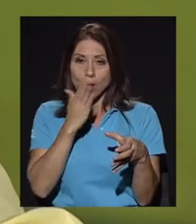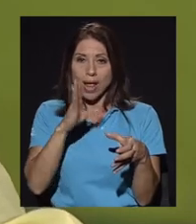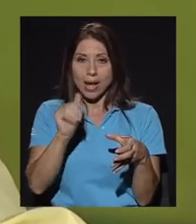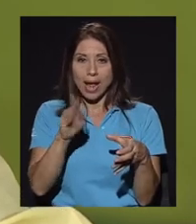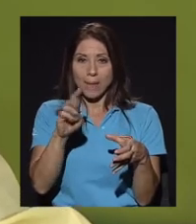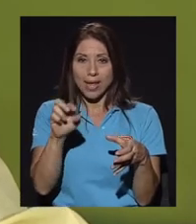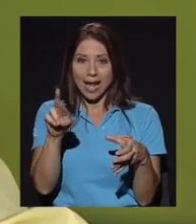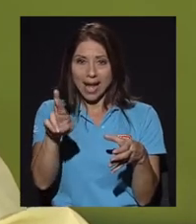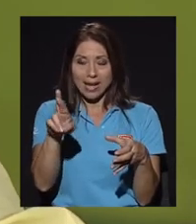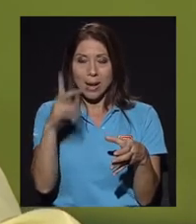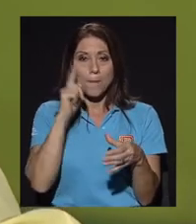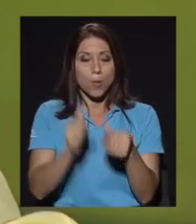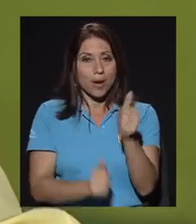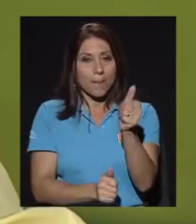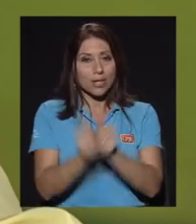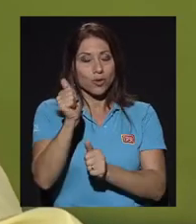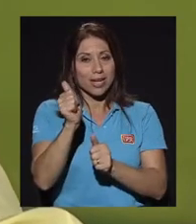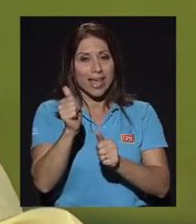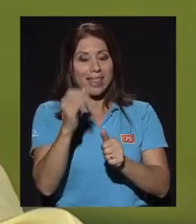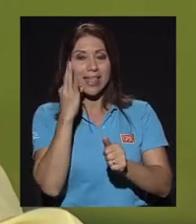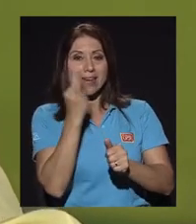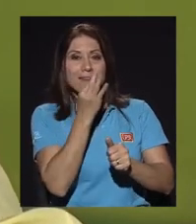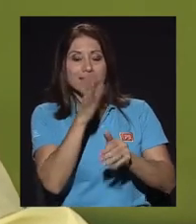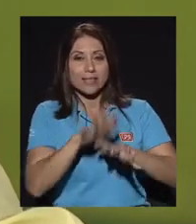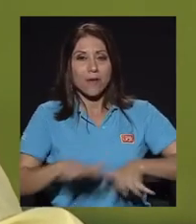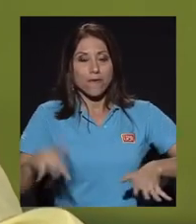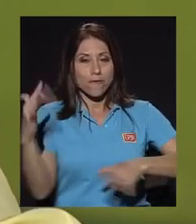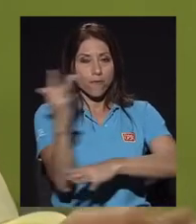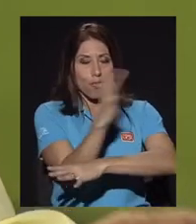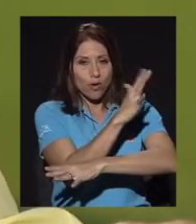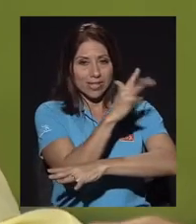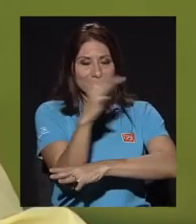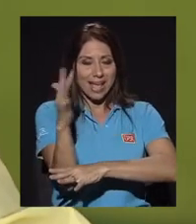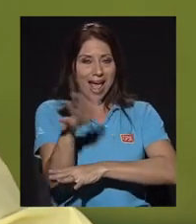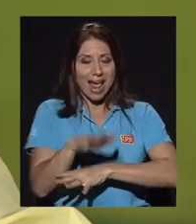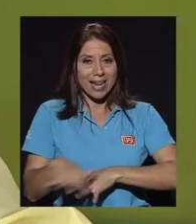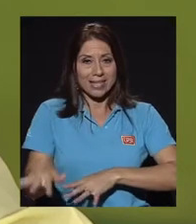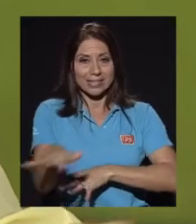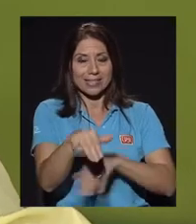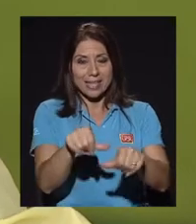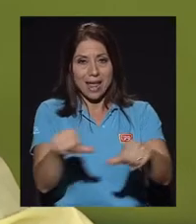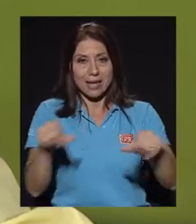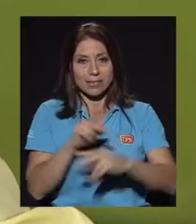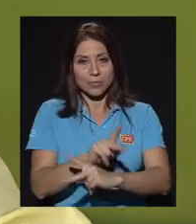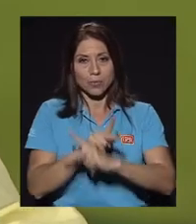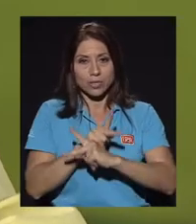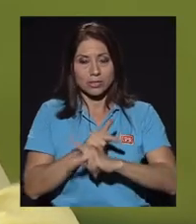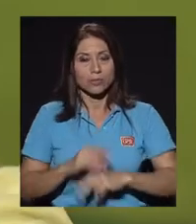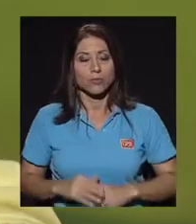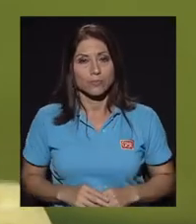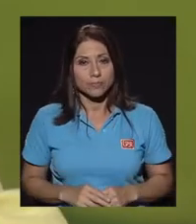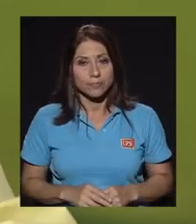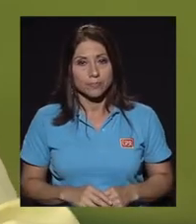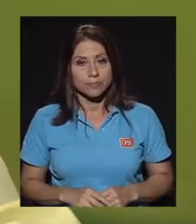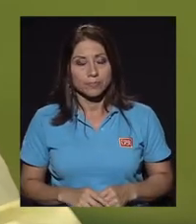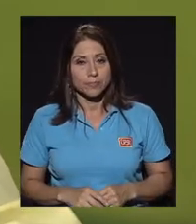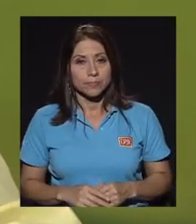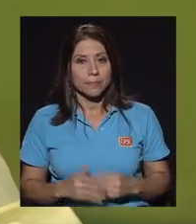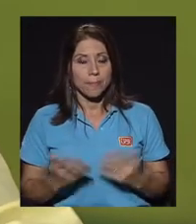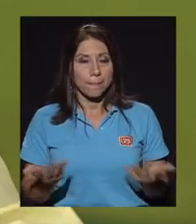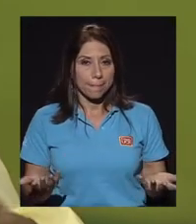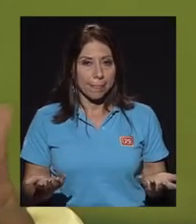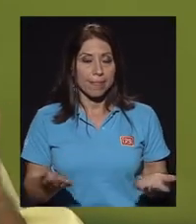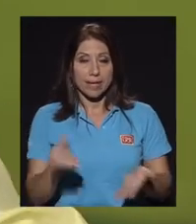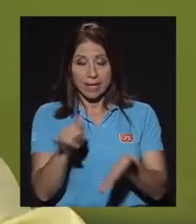reservas forestales y reservas y áreas de protección.